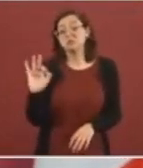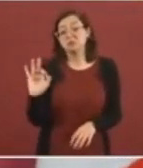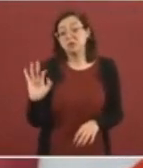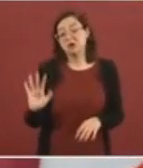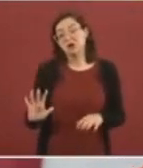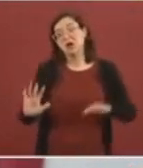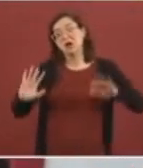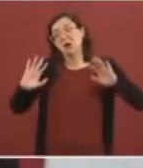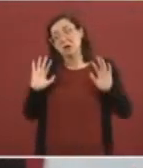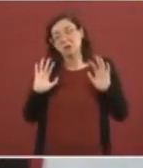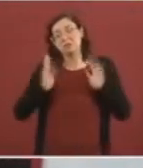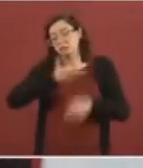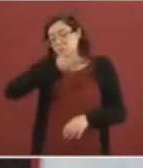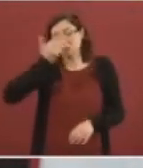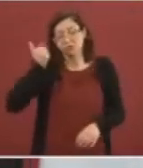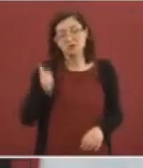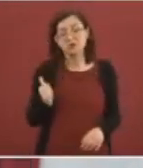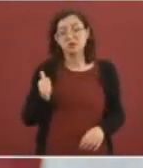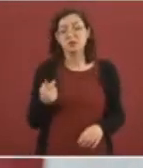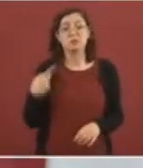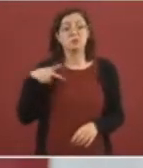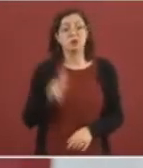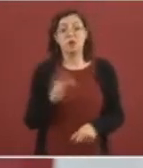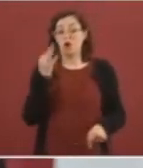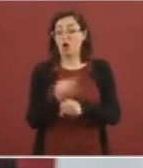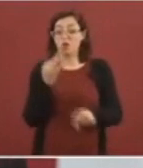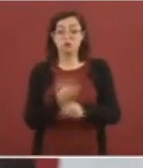la primera de bruces